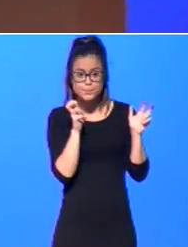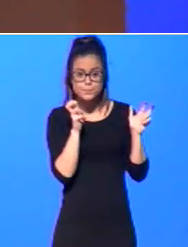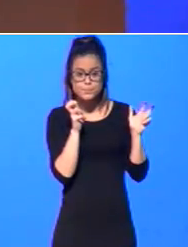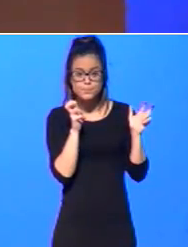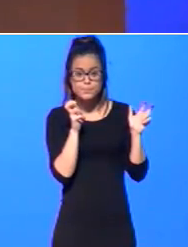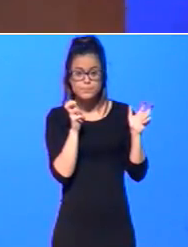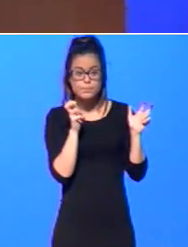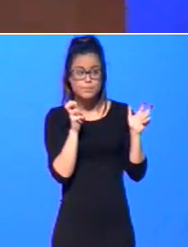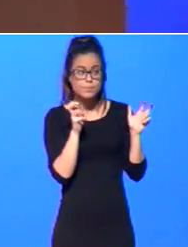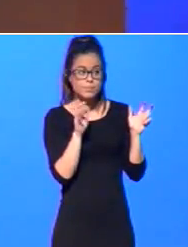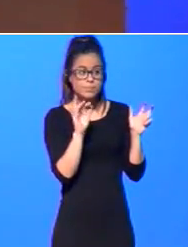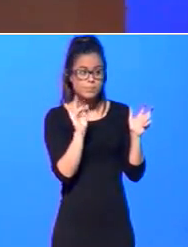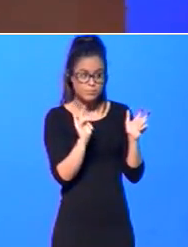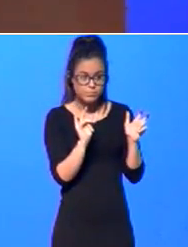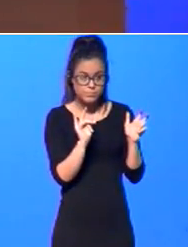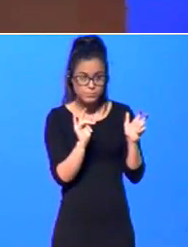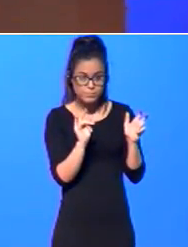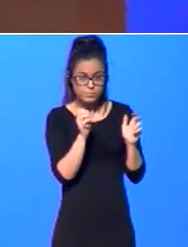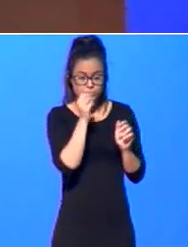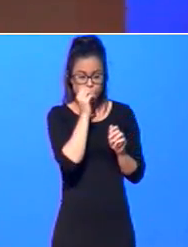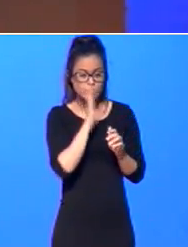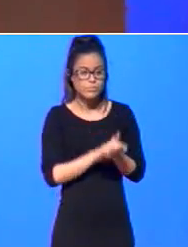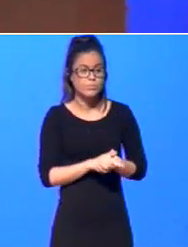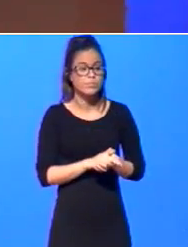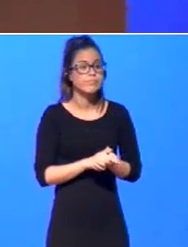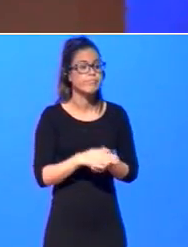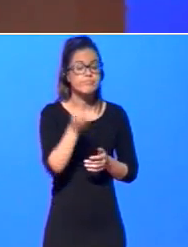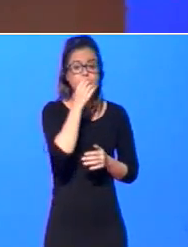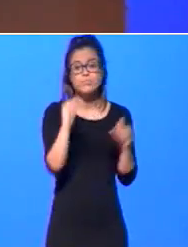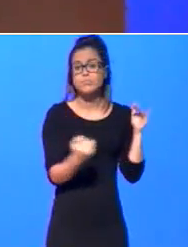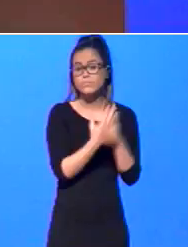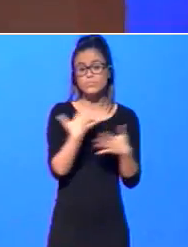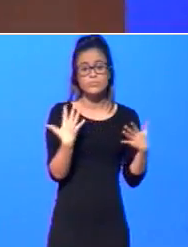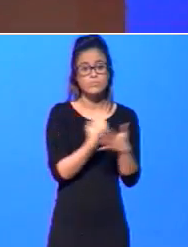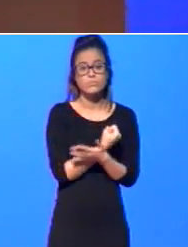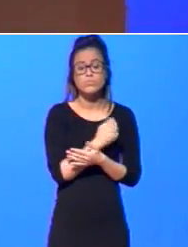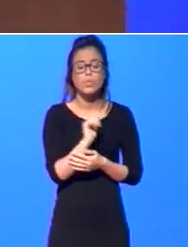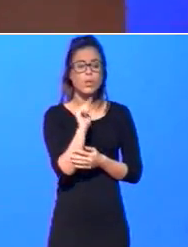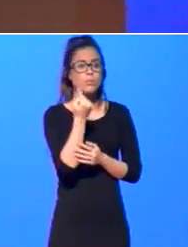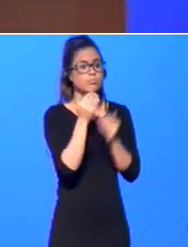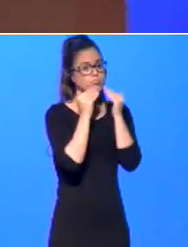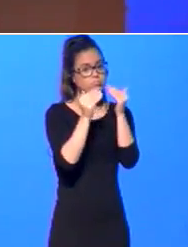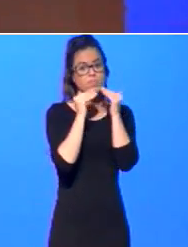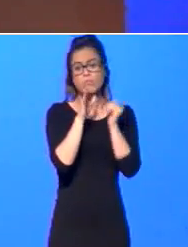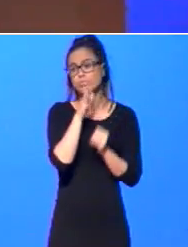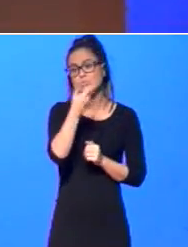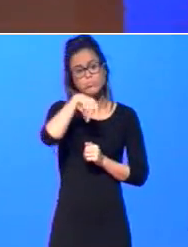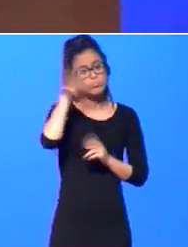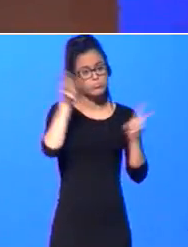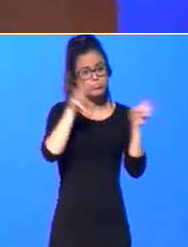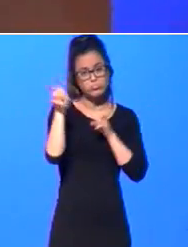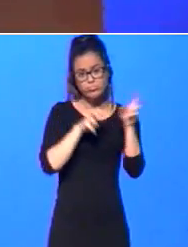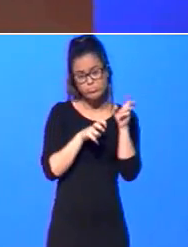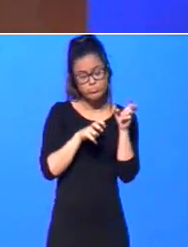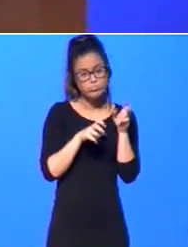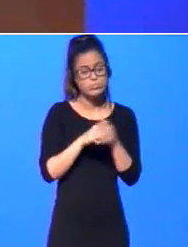Bai, bai, orain bai, orain bai. Bueno, egunon guztioi, lehenik eta behin eskerrik asko etortzeagatik zuei